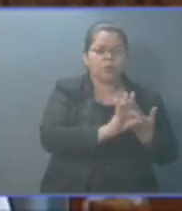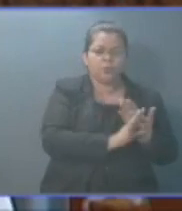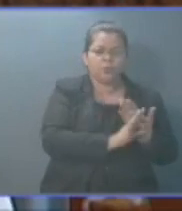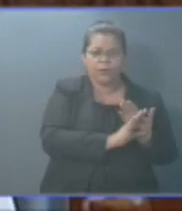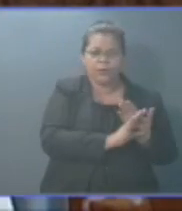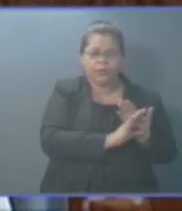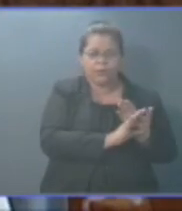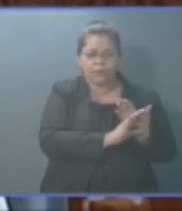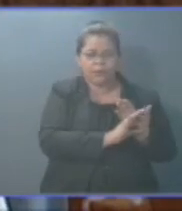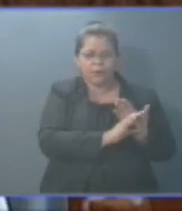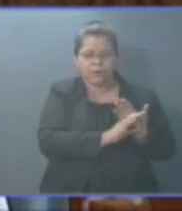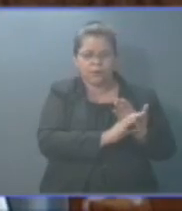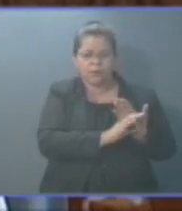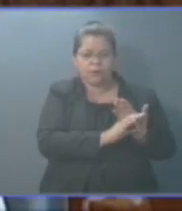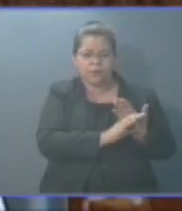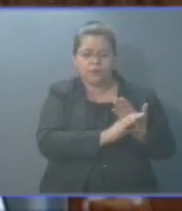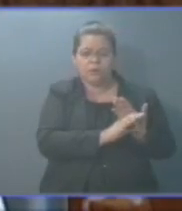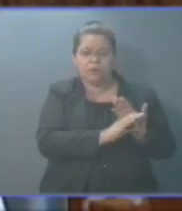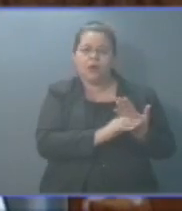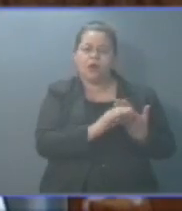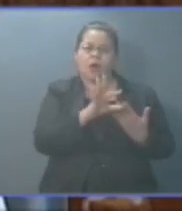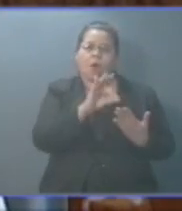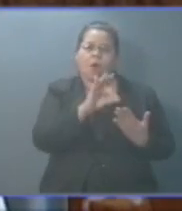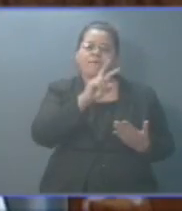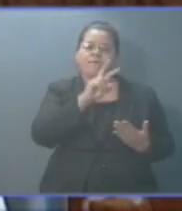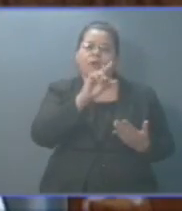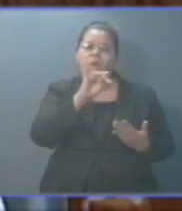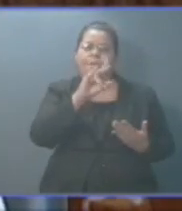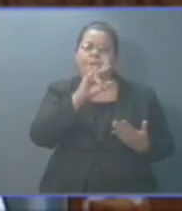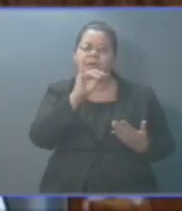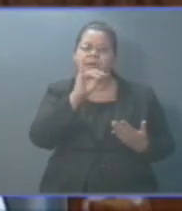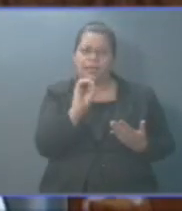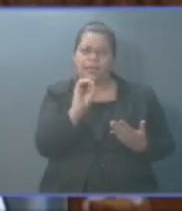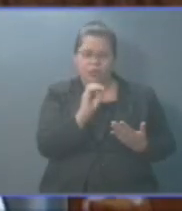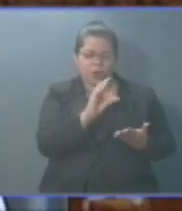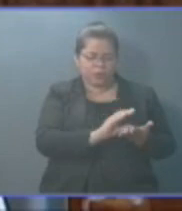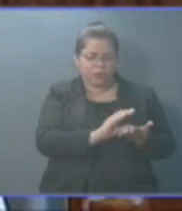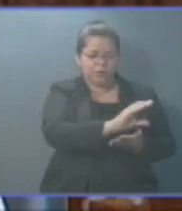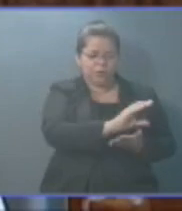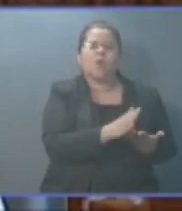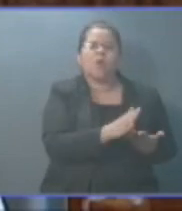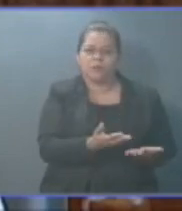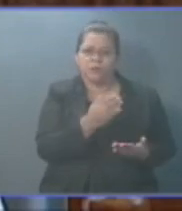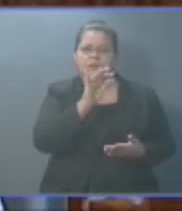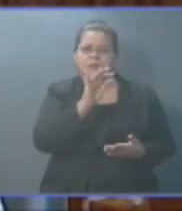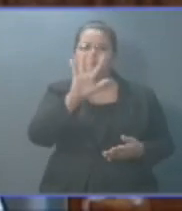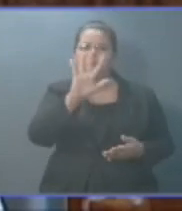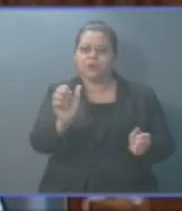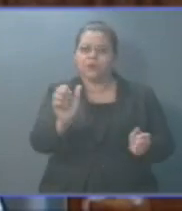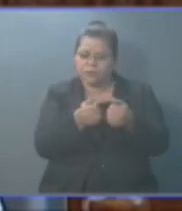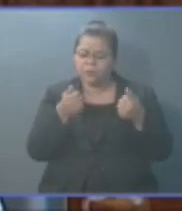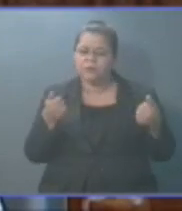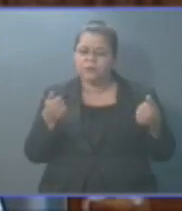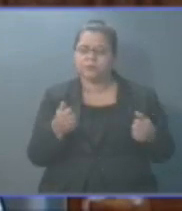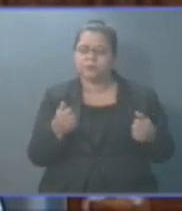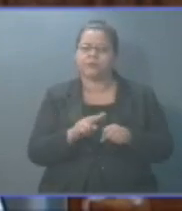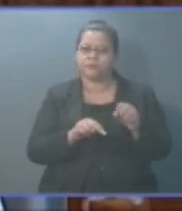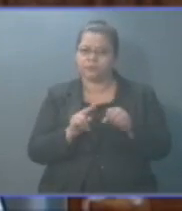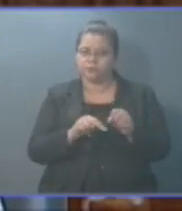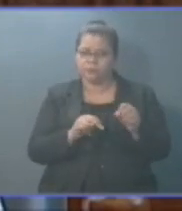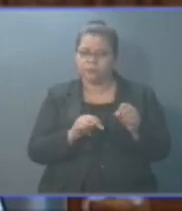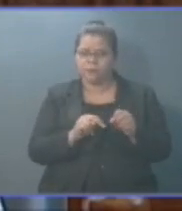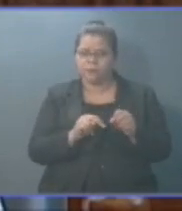de inversión, Fomilenio, un monto de $55